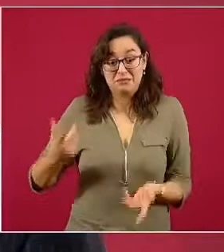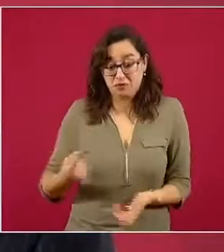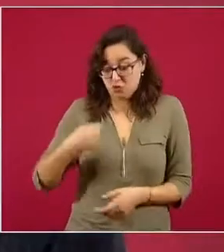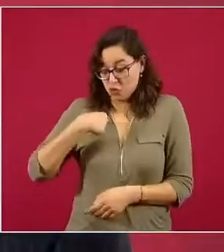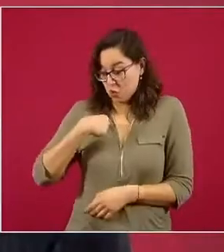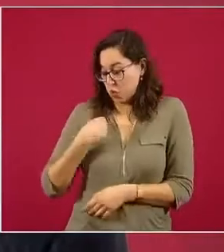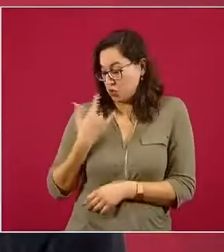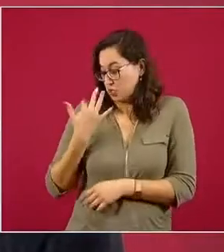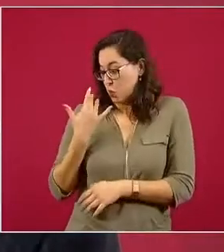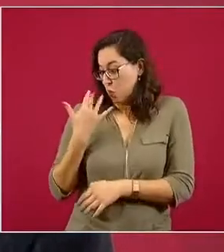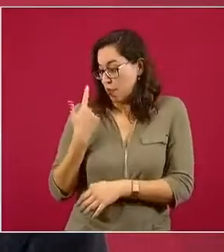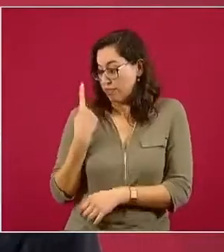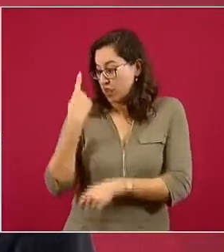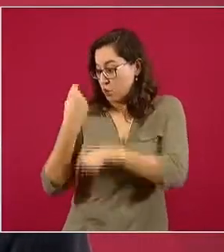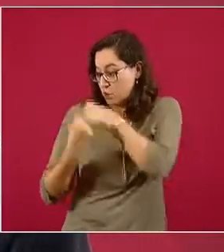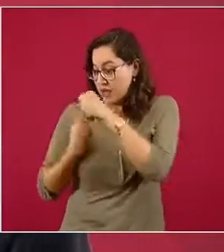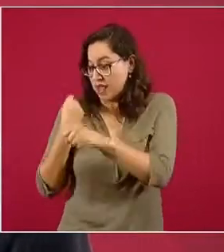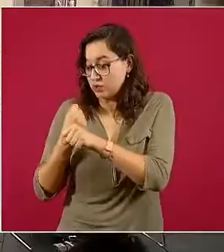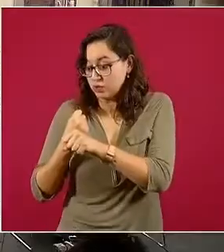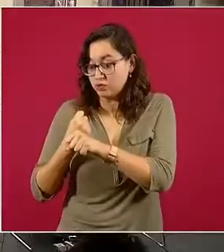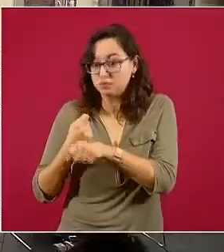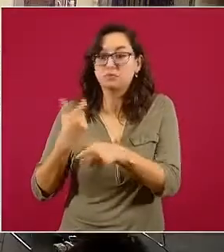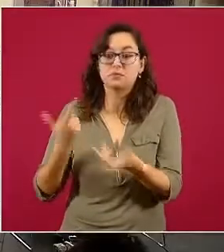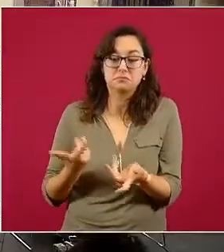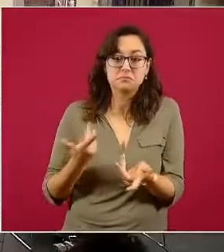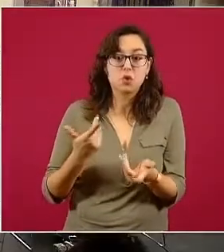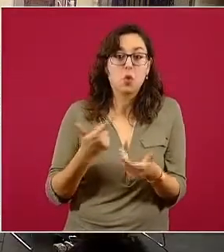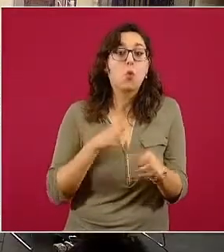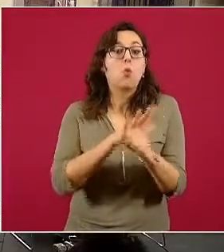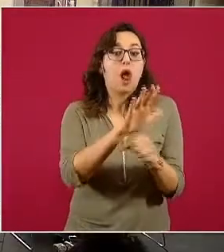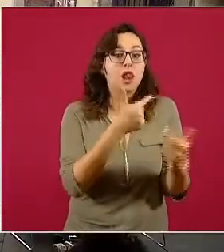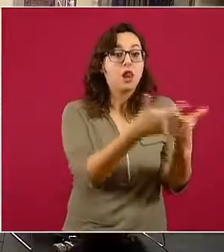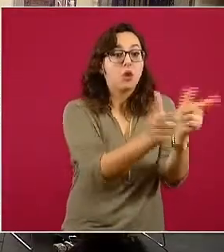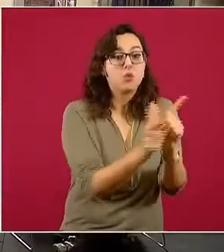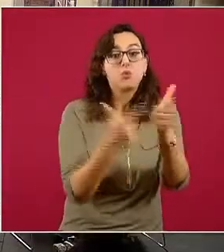51 años, pues cuando me toque a mis 51 años.